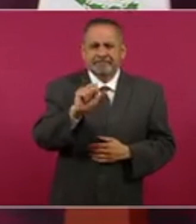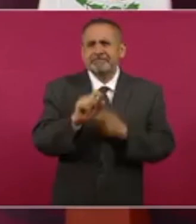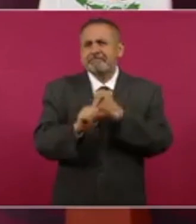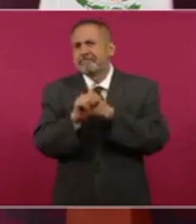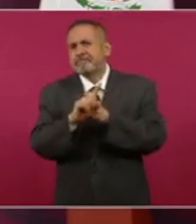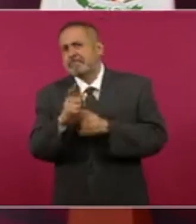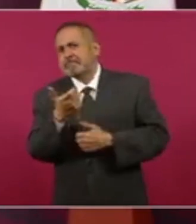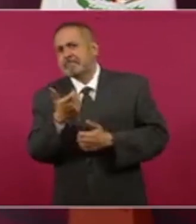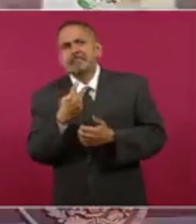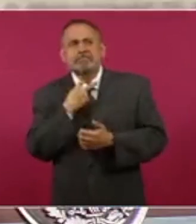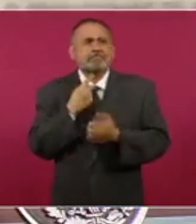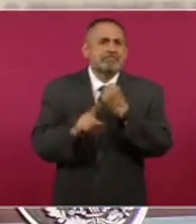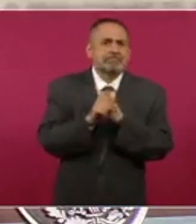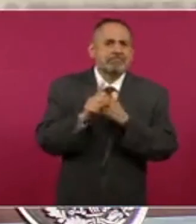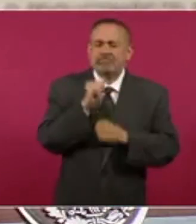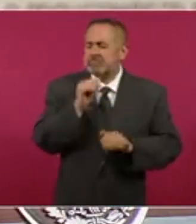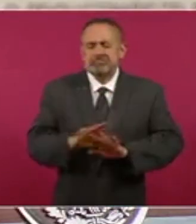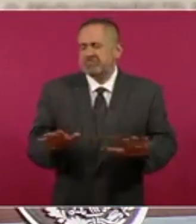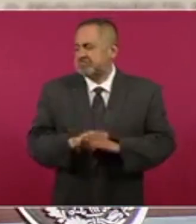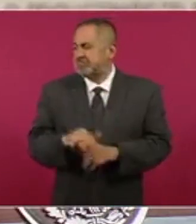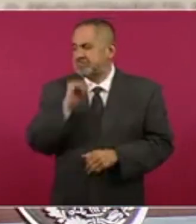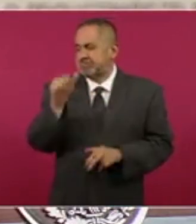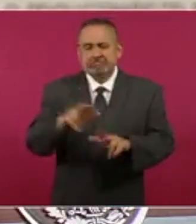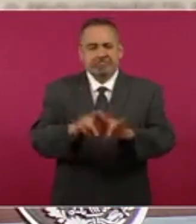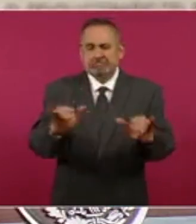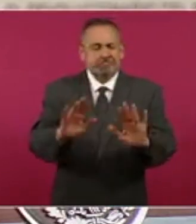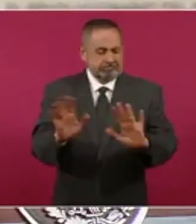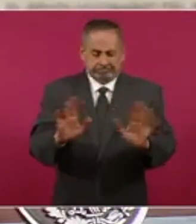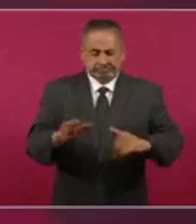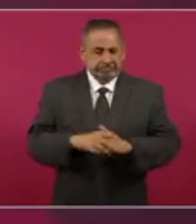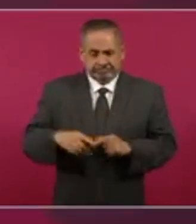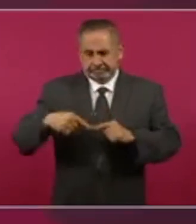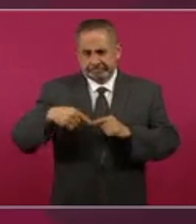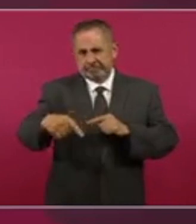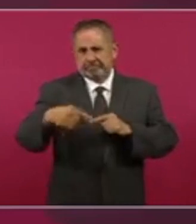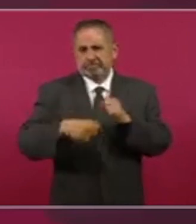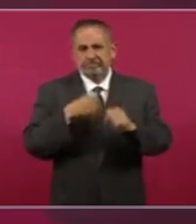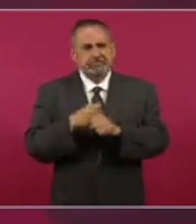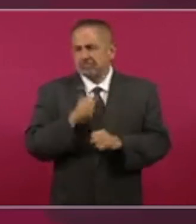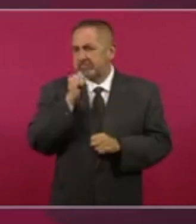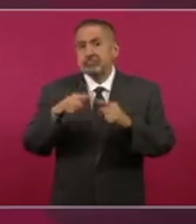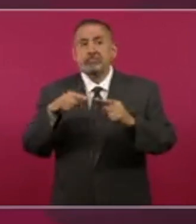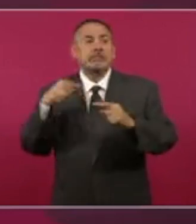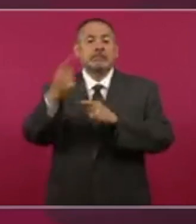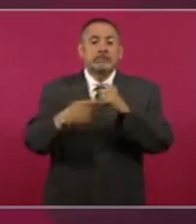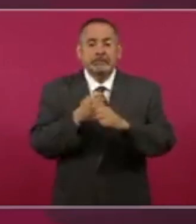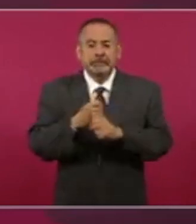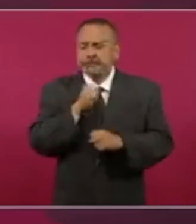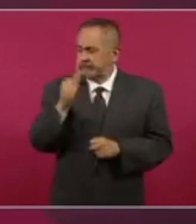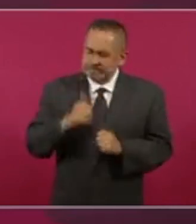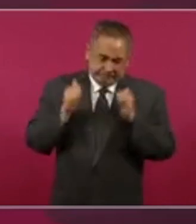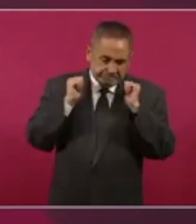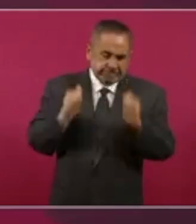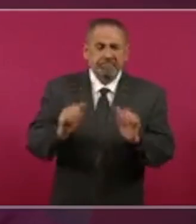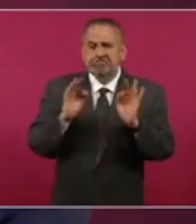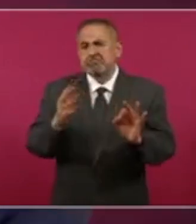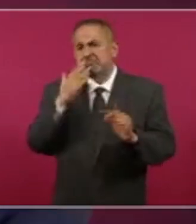para que todos los ciudadanos puedan beneficiarse Aunque el presidente descarta una crisis económica